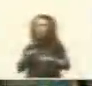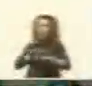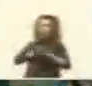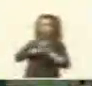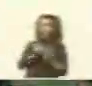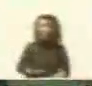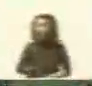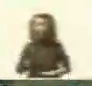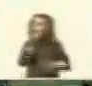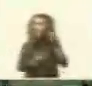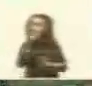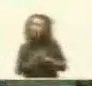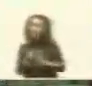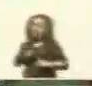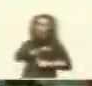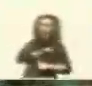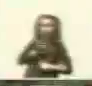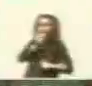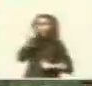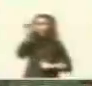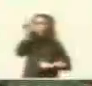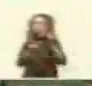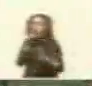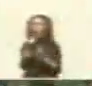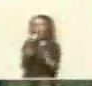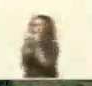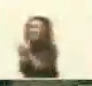más necesitados, las ayudas han bajado.